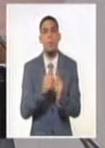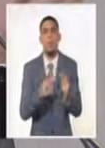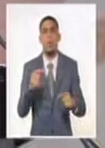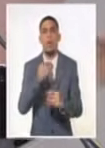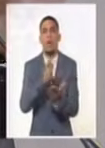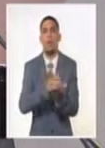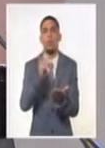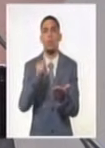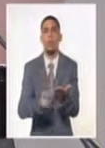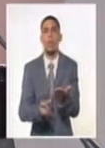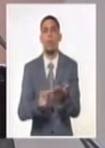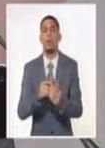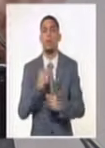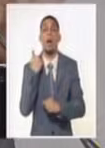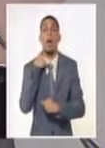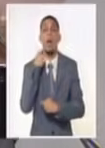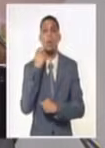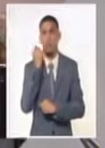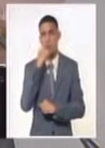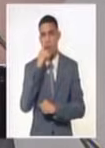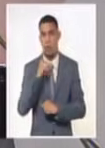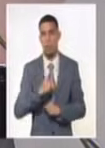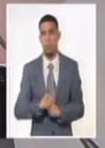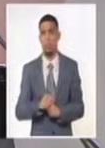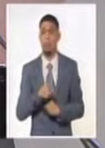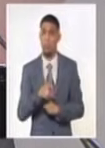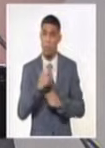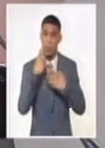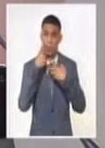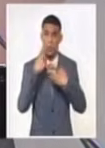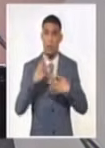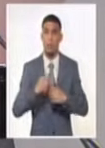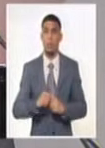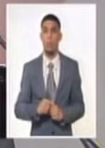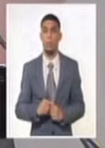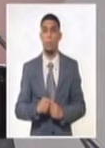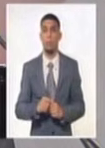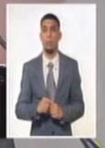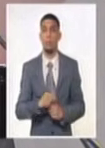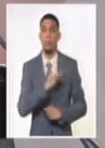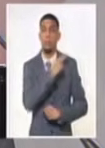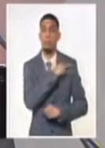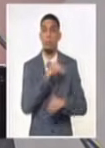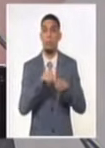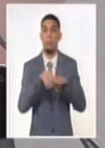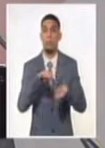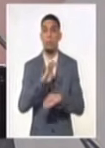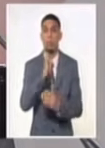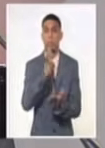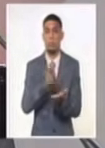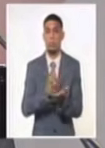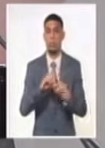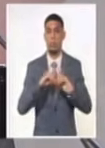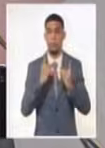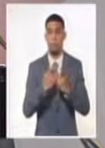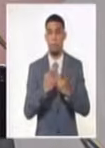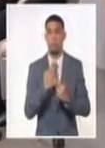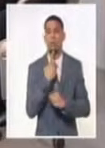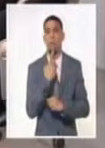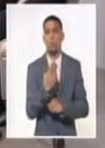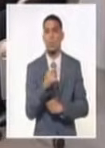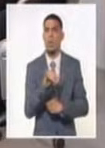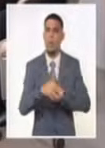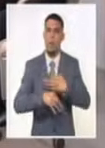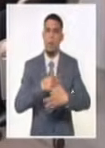que se encuentran en años terminales. También la ministra hablaba sobre ese tema, los diferentes niveles educativos. Si